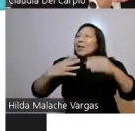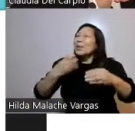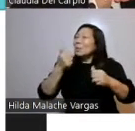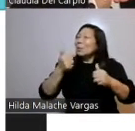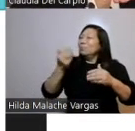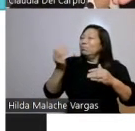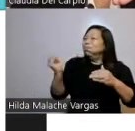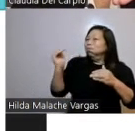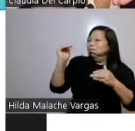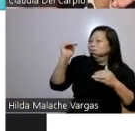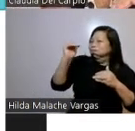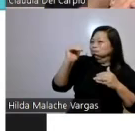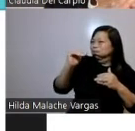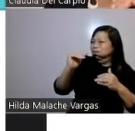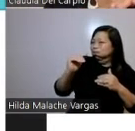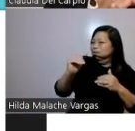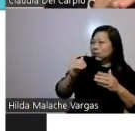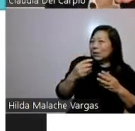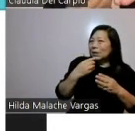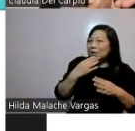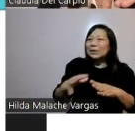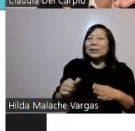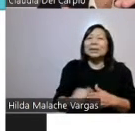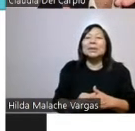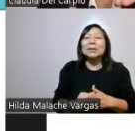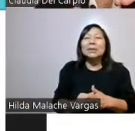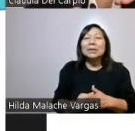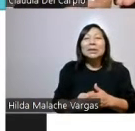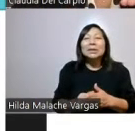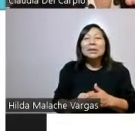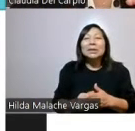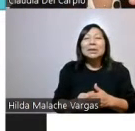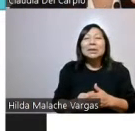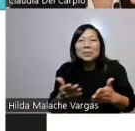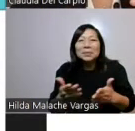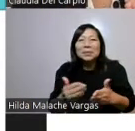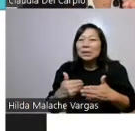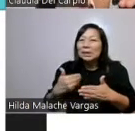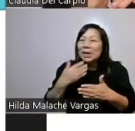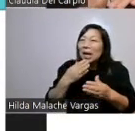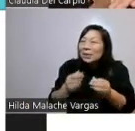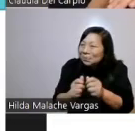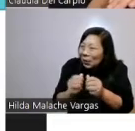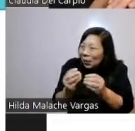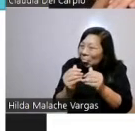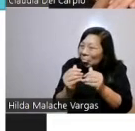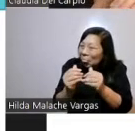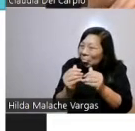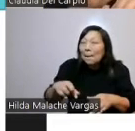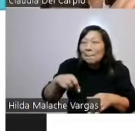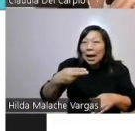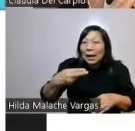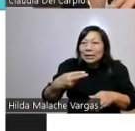con eso bajan lo que hablamos al inicio, las reservas de glucógeno y por lo tanto la producción de ácido láctico y por lo tanto el pH